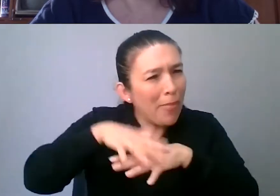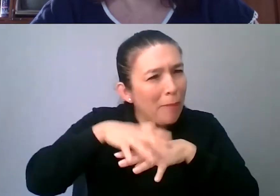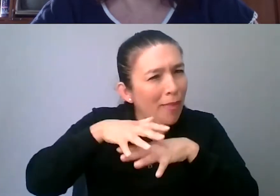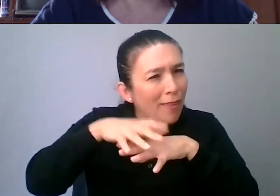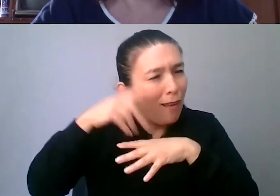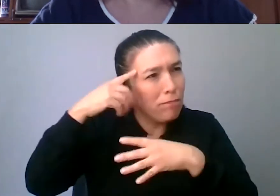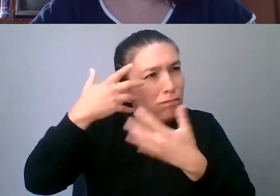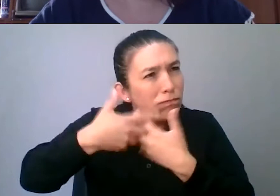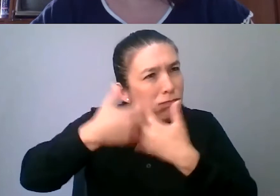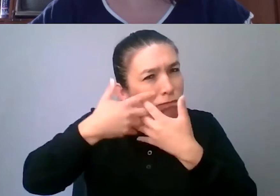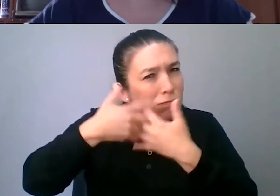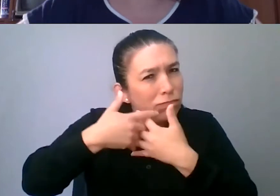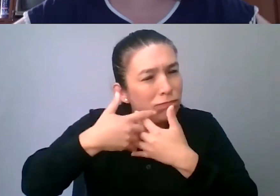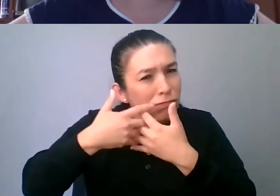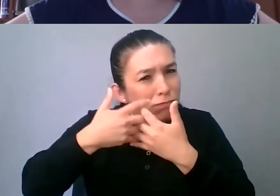Caro,